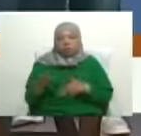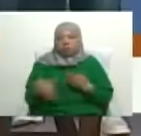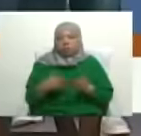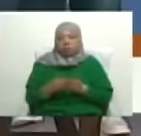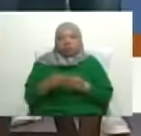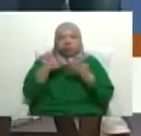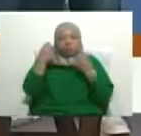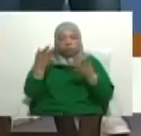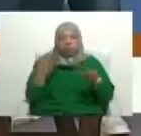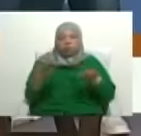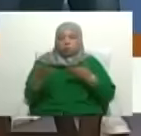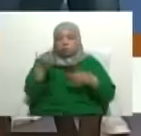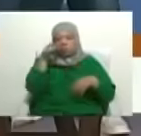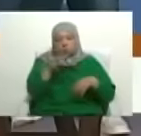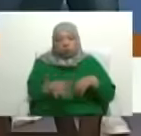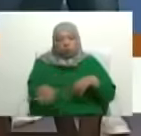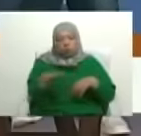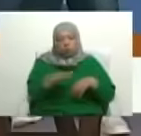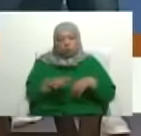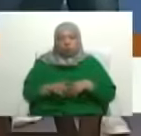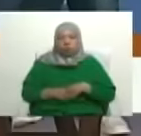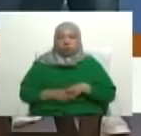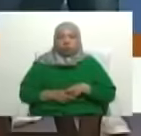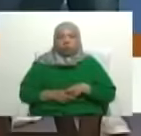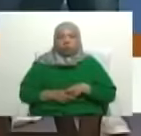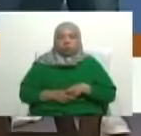sabotaje a los servicios públicos.